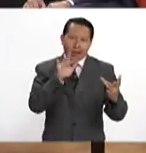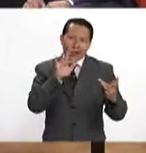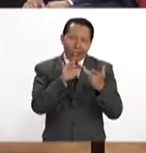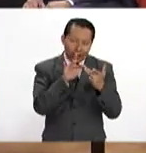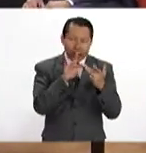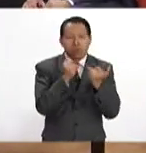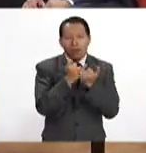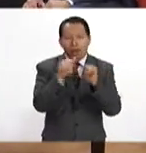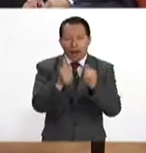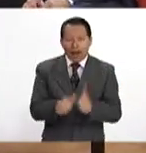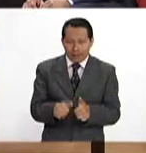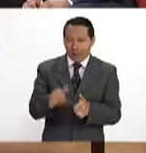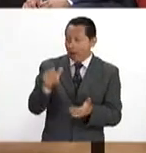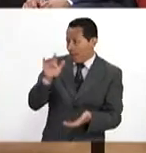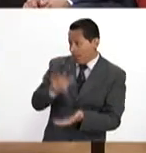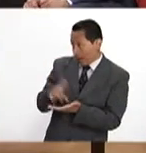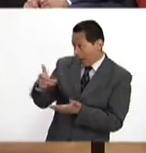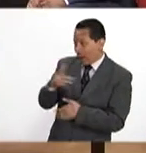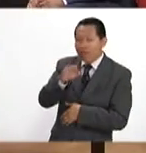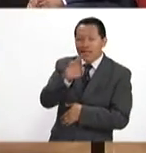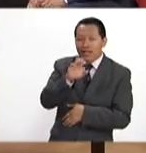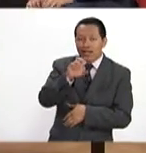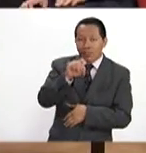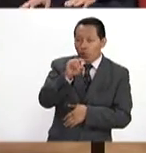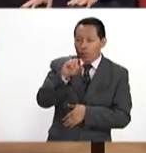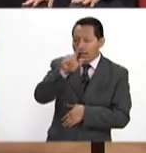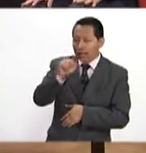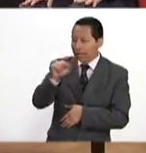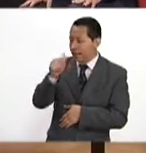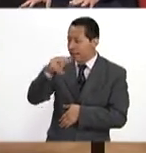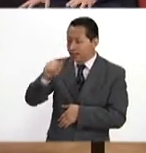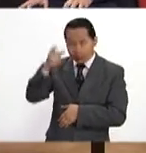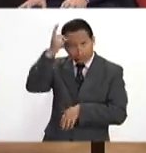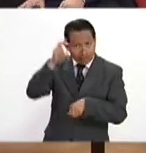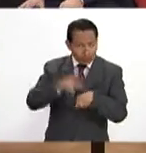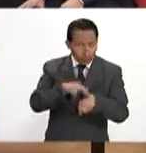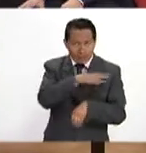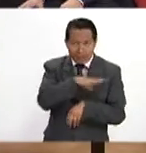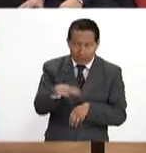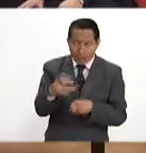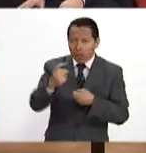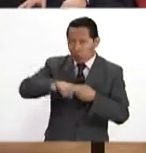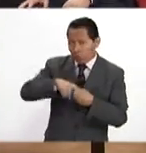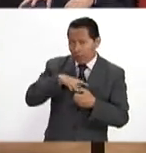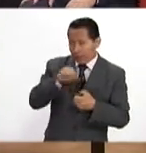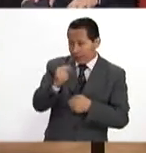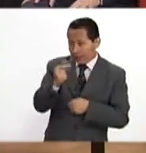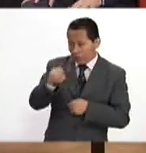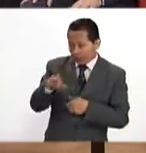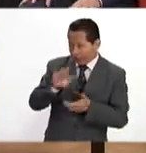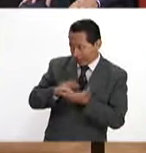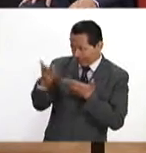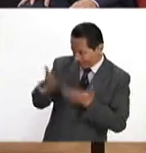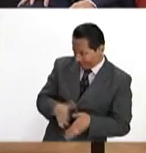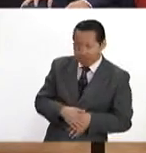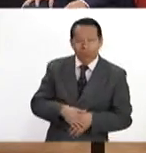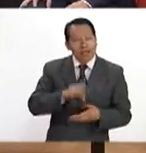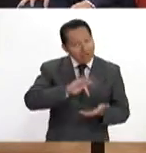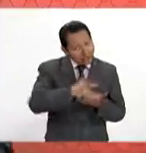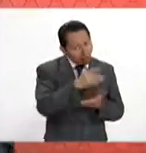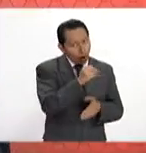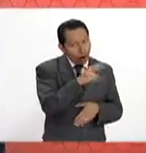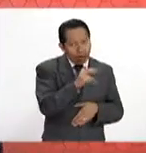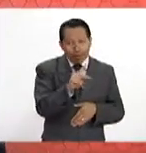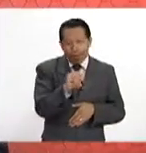arte. Muchísimas gracias, Fernando Díaz Sánchez, director general adjunto para la reforma del Estado de la Secretaría de Gobernación. Gracias por estar con nosotros nuevamente. Gracias, Omar.